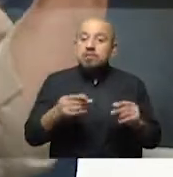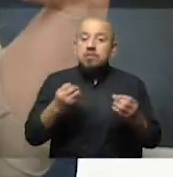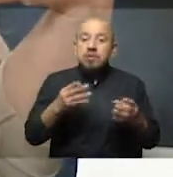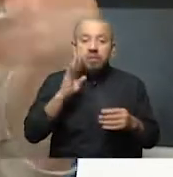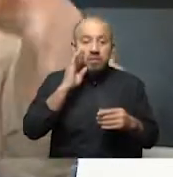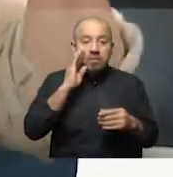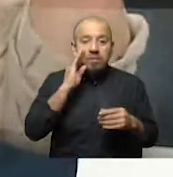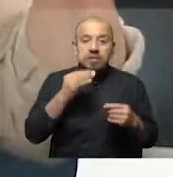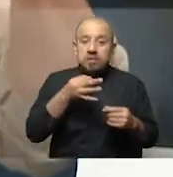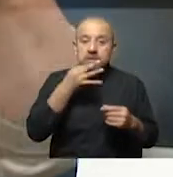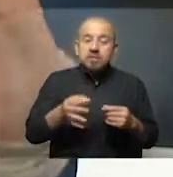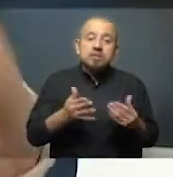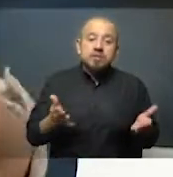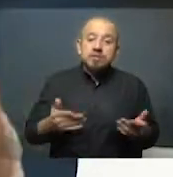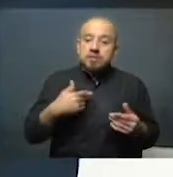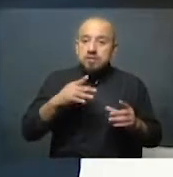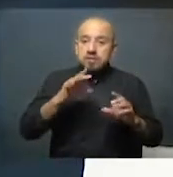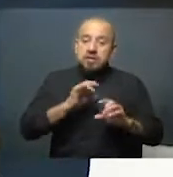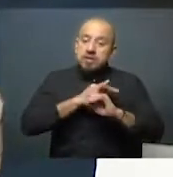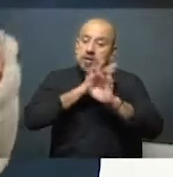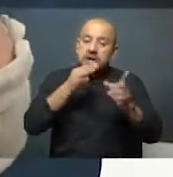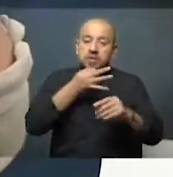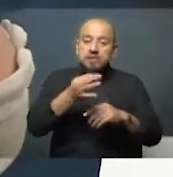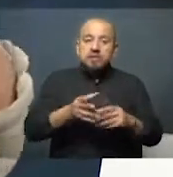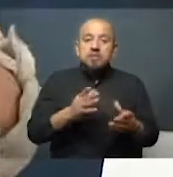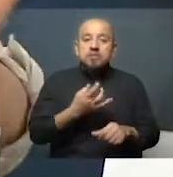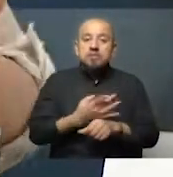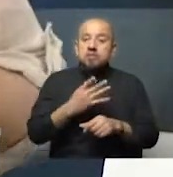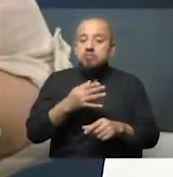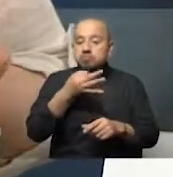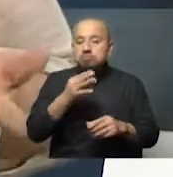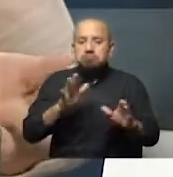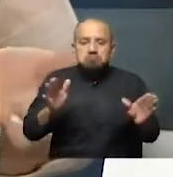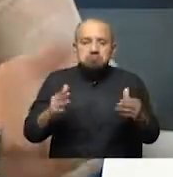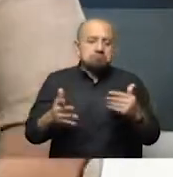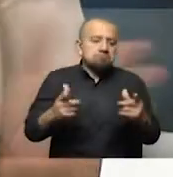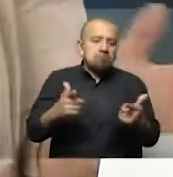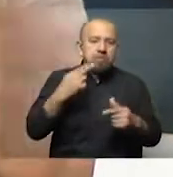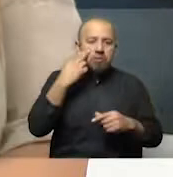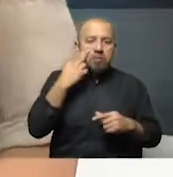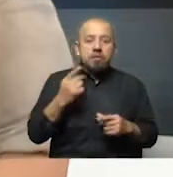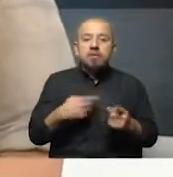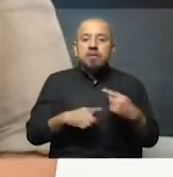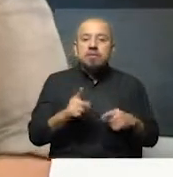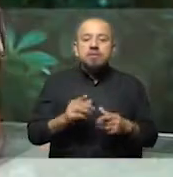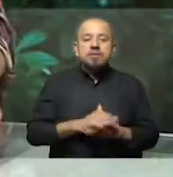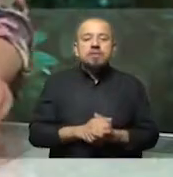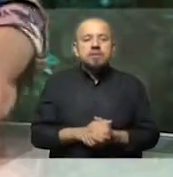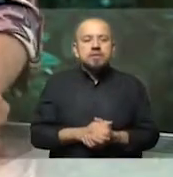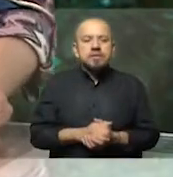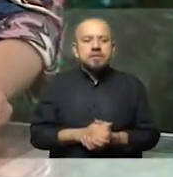tenía como son honestidad brutal y ese respaldo profesional que le permitía decir eso no pasaba nada pero bueno